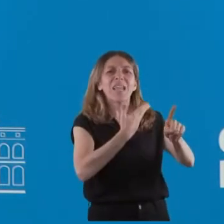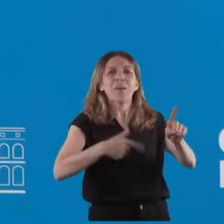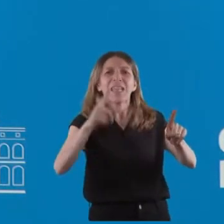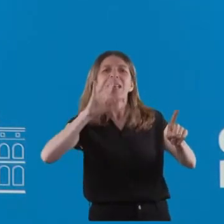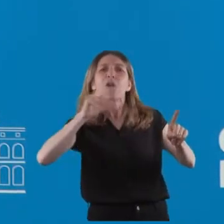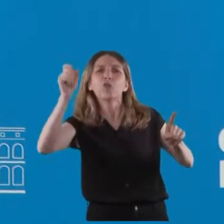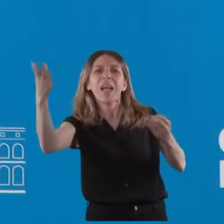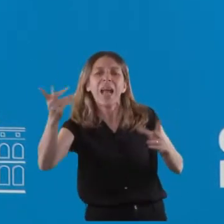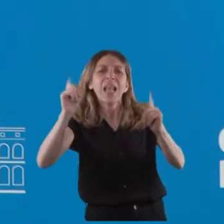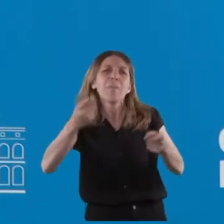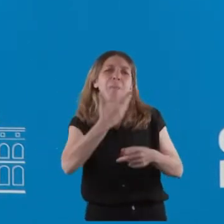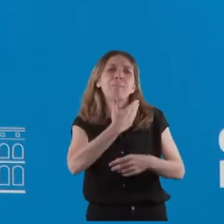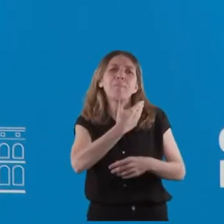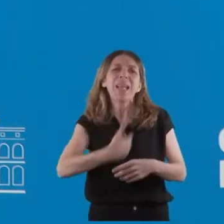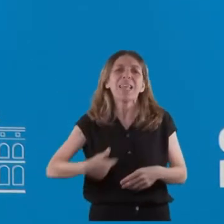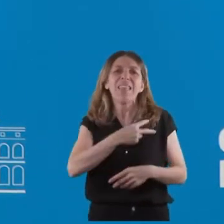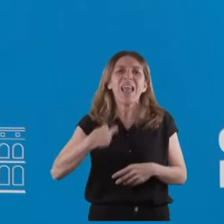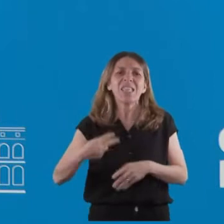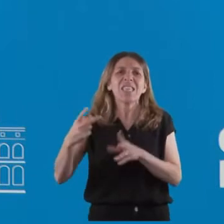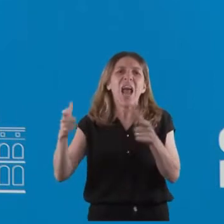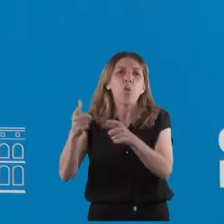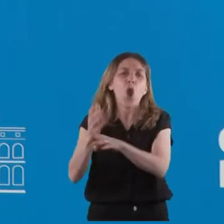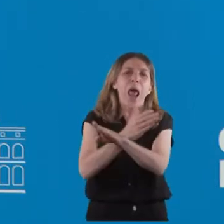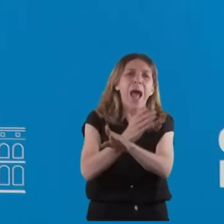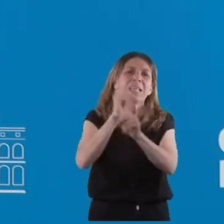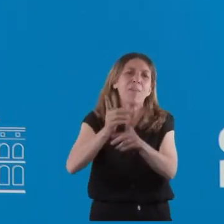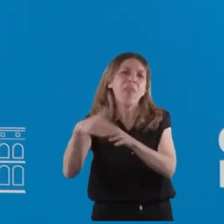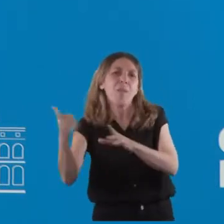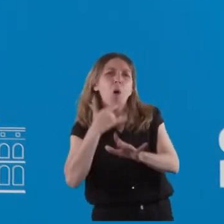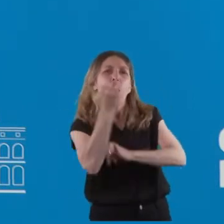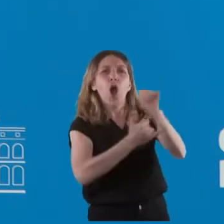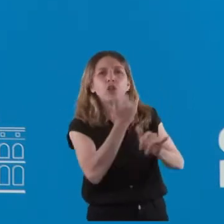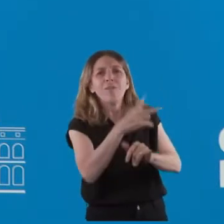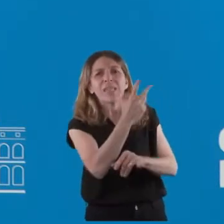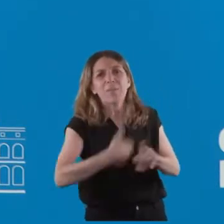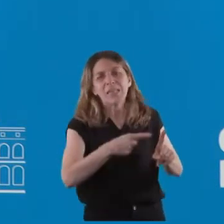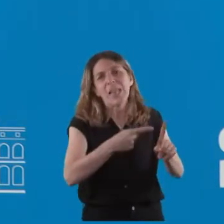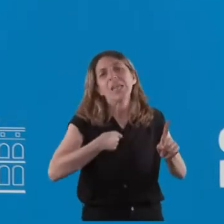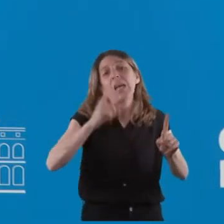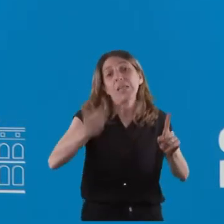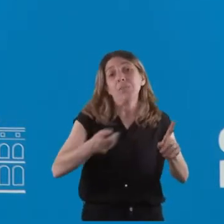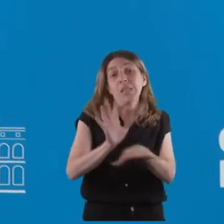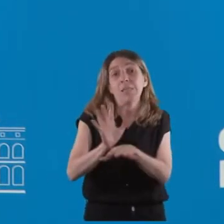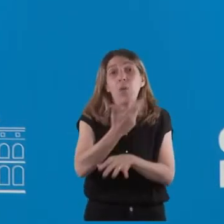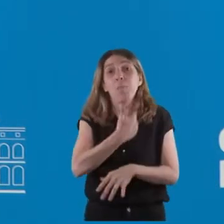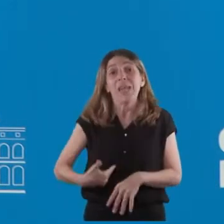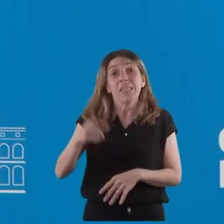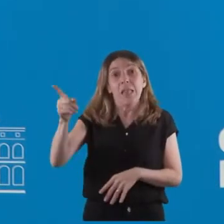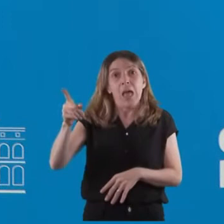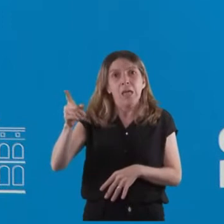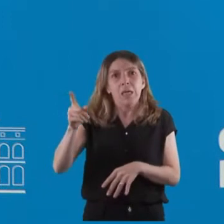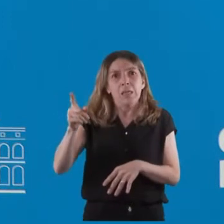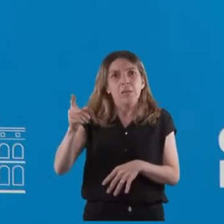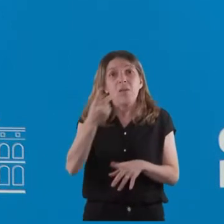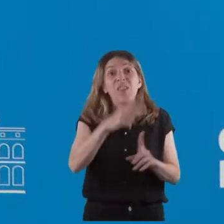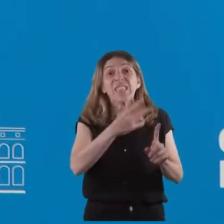entrevista con chip y con lo cual también conversó sobre lo que iba a suceder luego teniendo en cuenta que la presidenta fue la que la que empezó esta